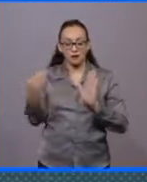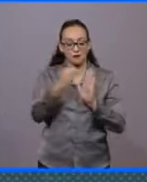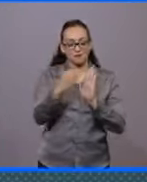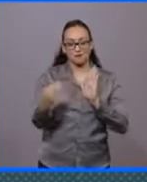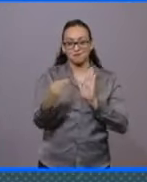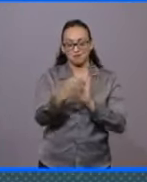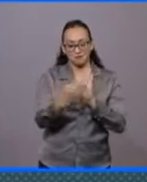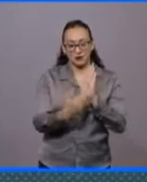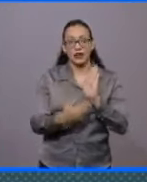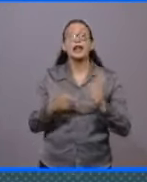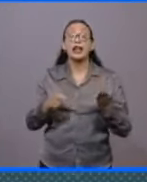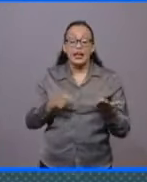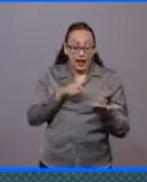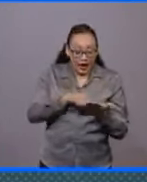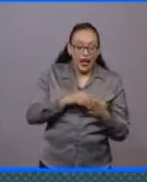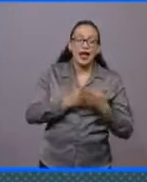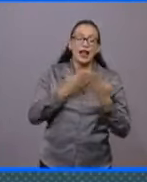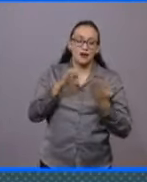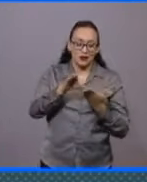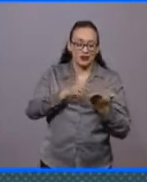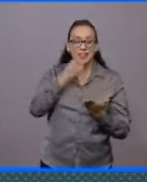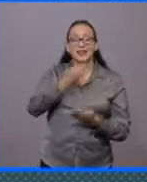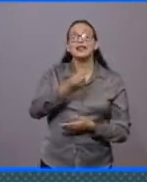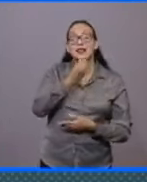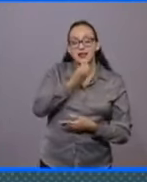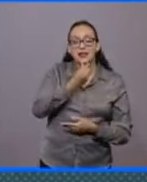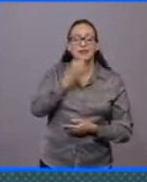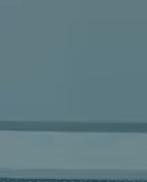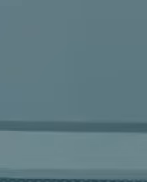la Constitución, que se refiere a niñas, niños y adolescentes.